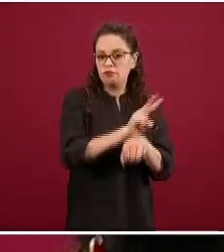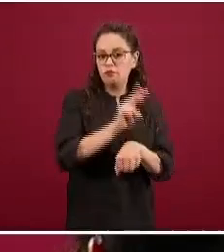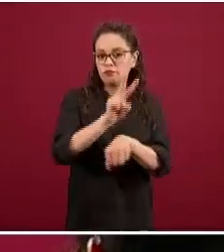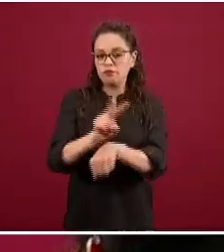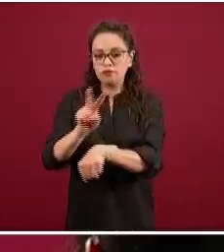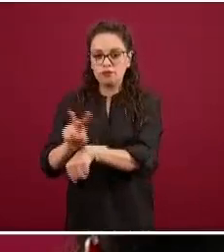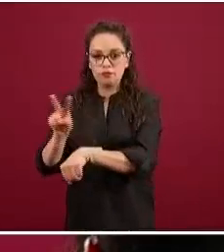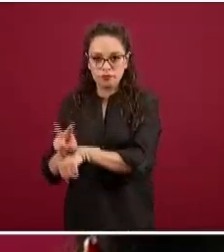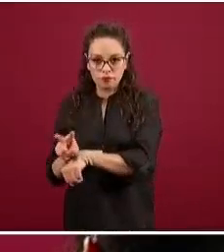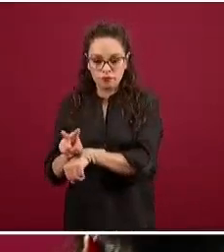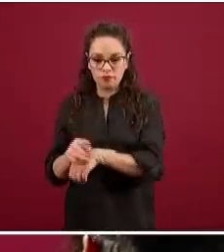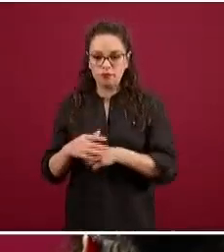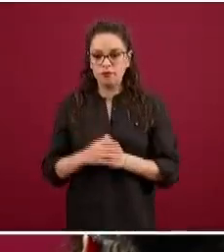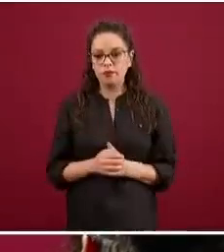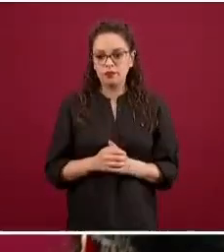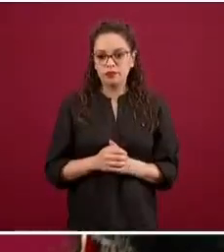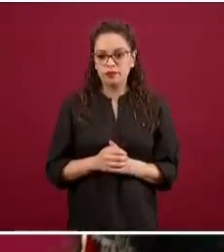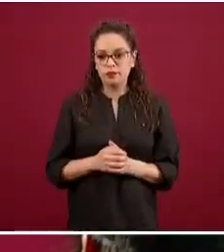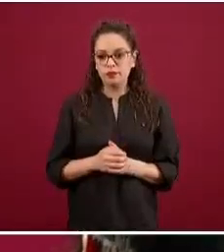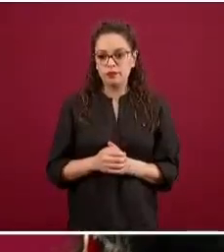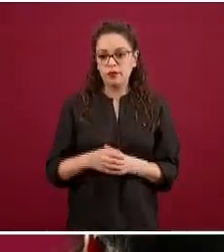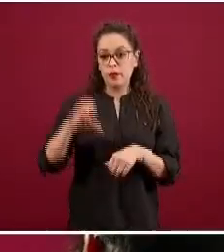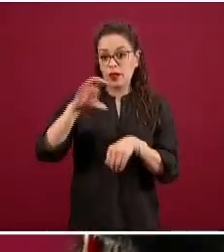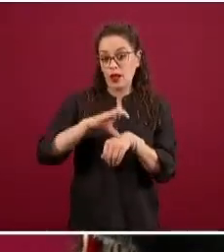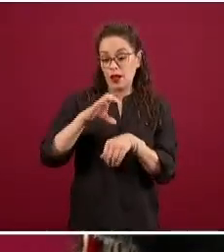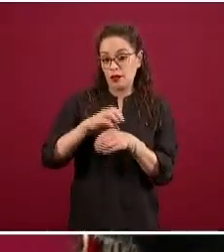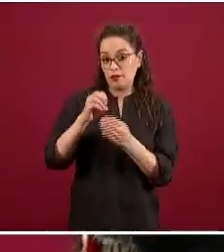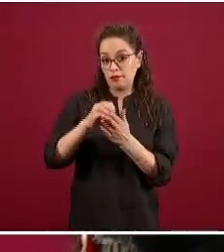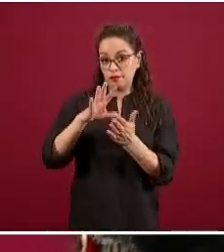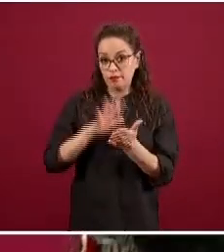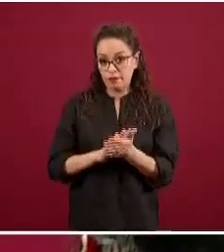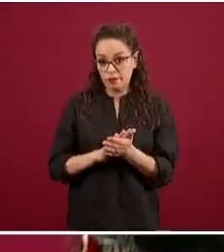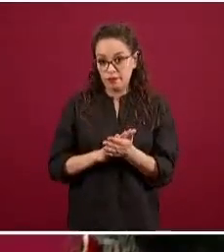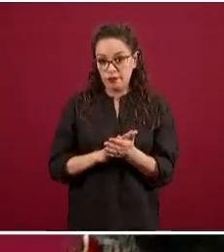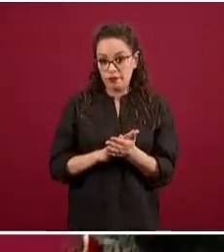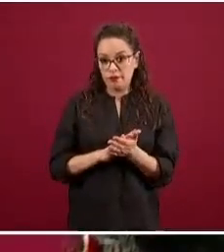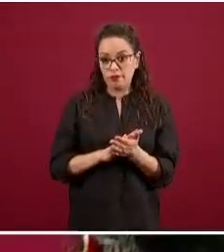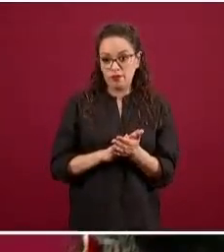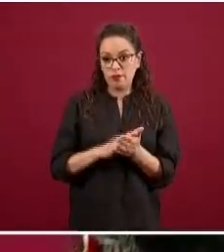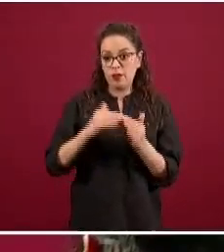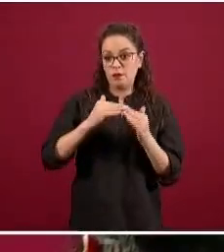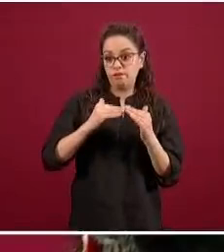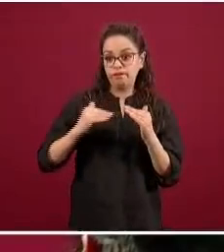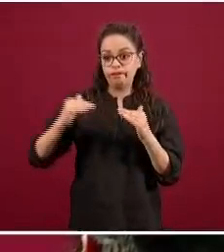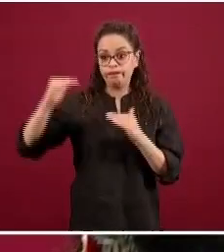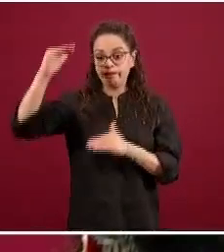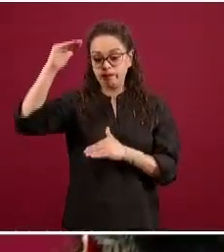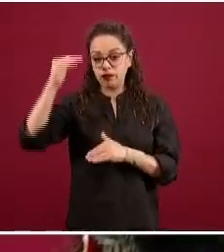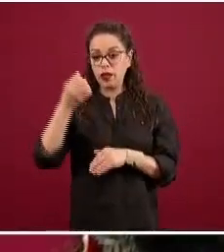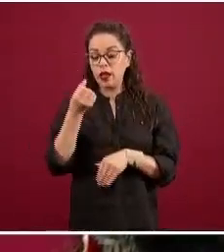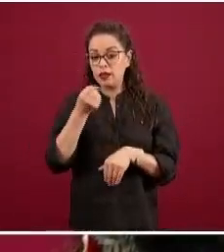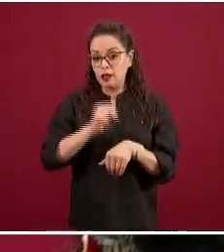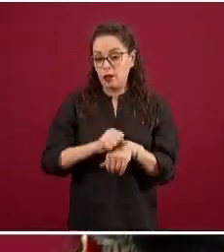en 26,000 unidades de salud, tiene este comportamiento. Aumentó en la semana